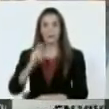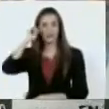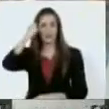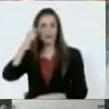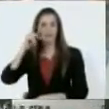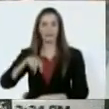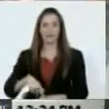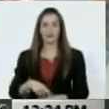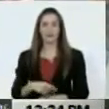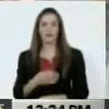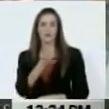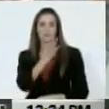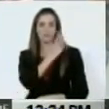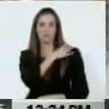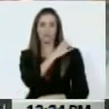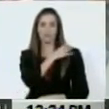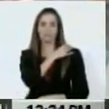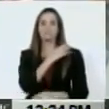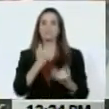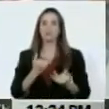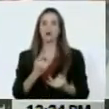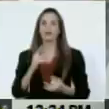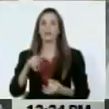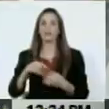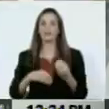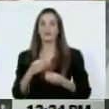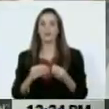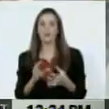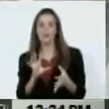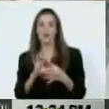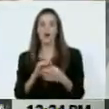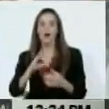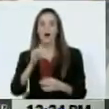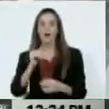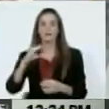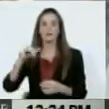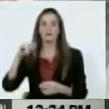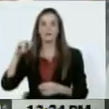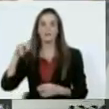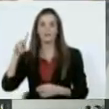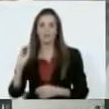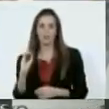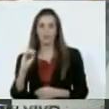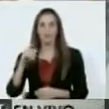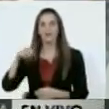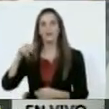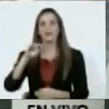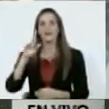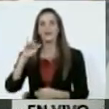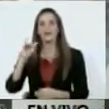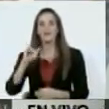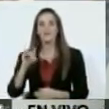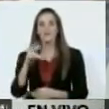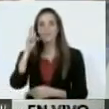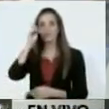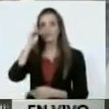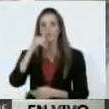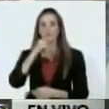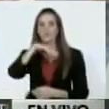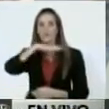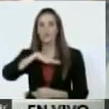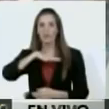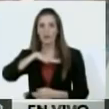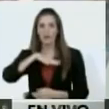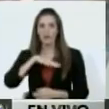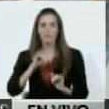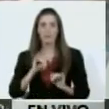que el comandante hizo llave con Jacinto Pérez Arcaiz. El viejito Jacinto Pérez. Porque eran profesores de historia. Sí.